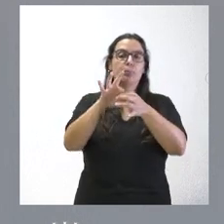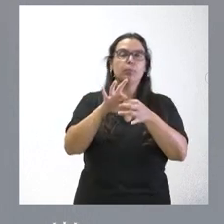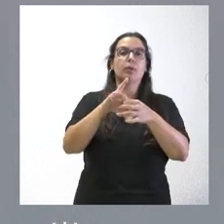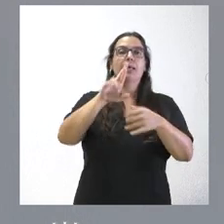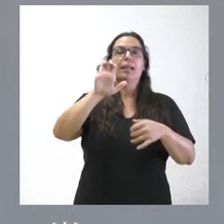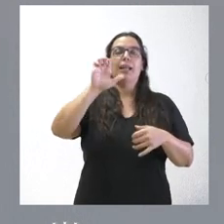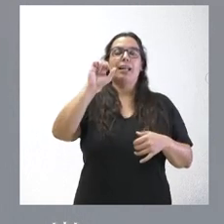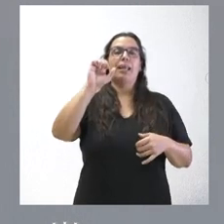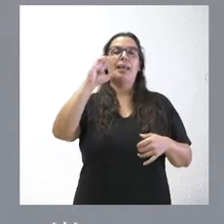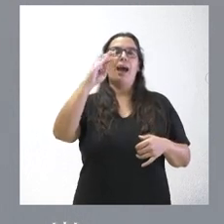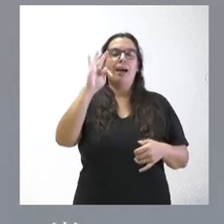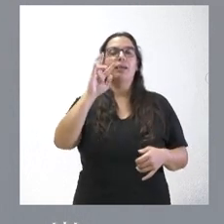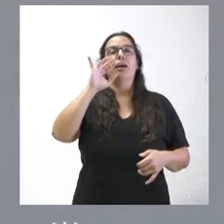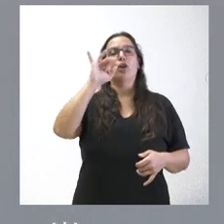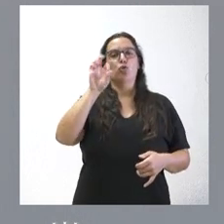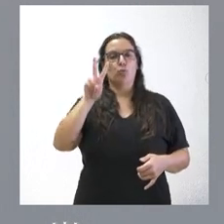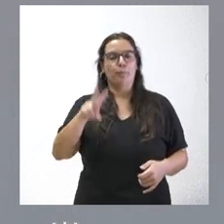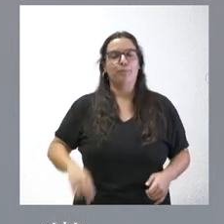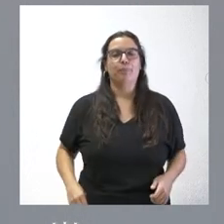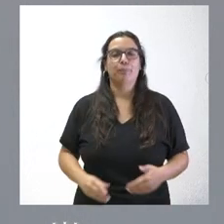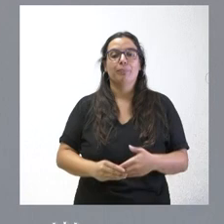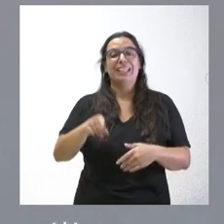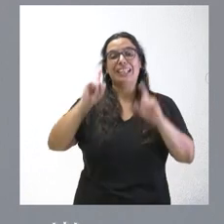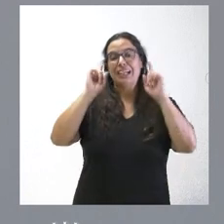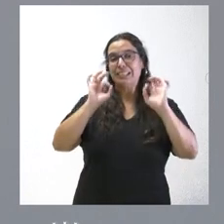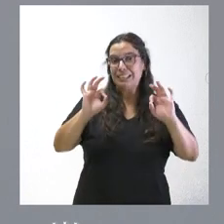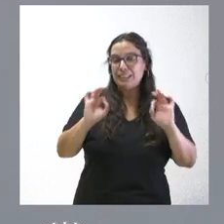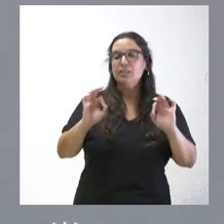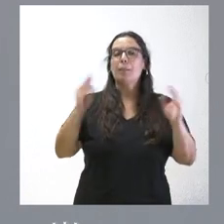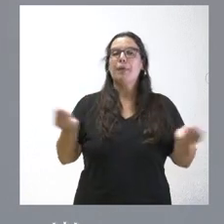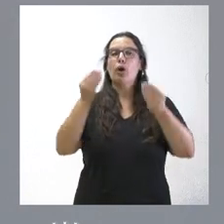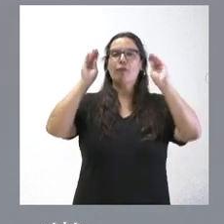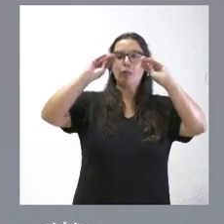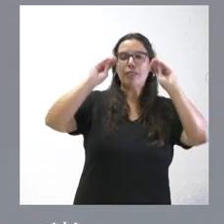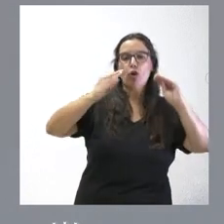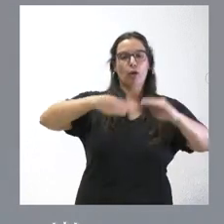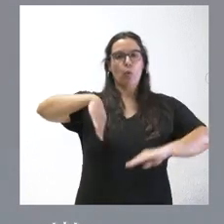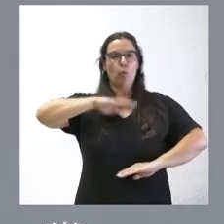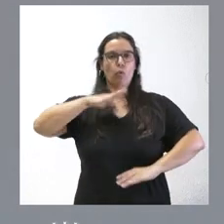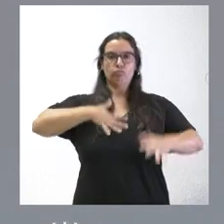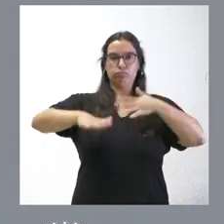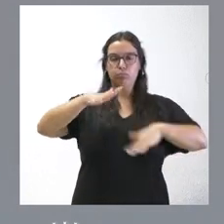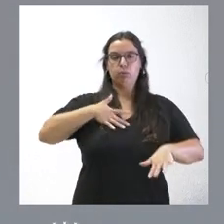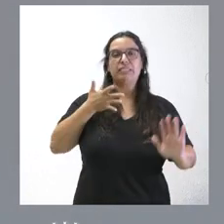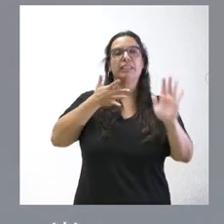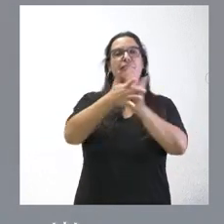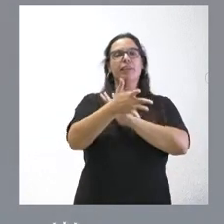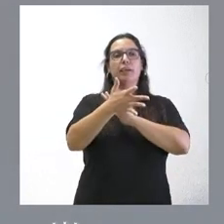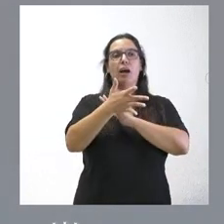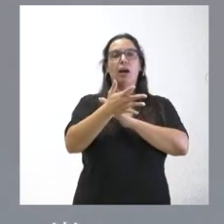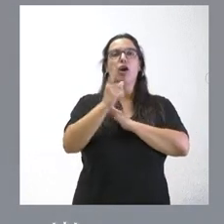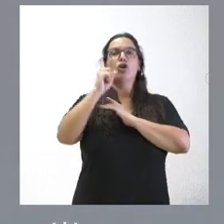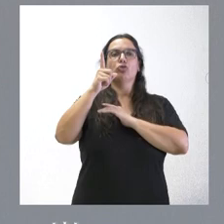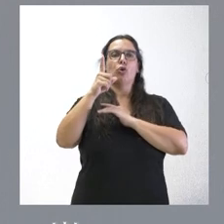you estamos hablando en este caso de mejorar la formación y cualificación no se trata solo de llegar con el internet